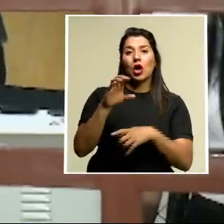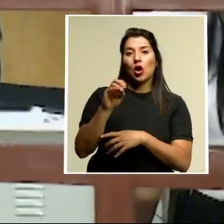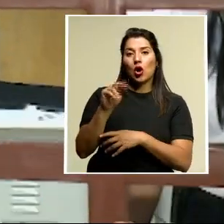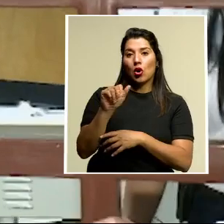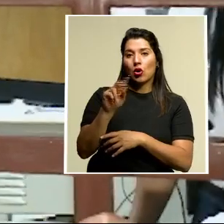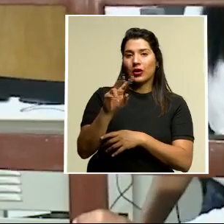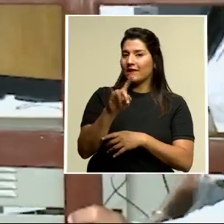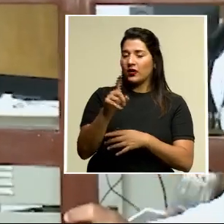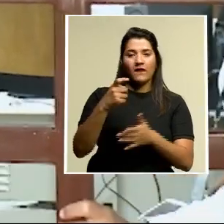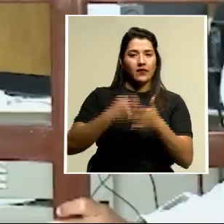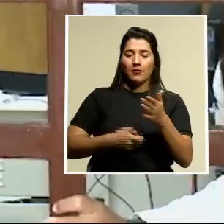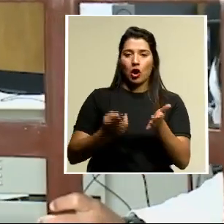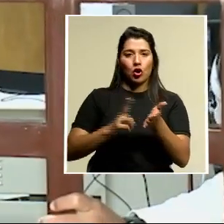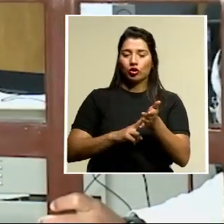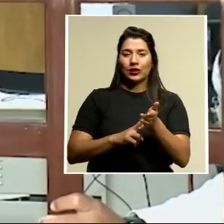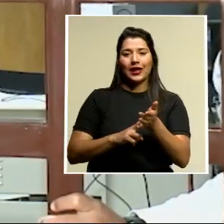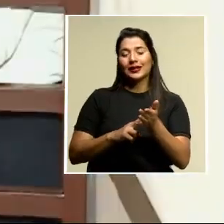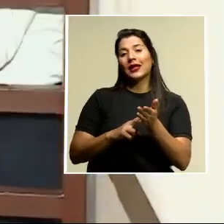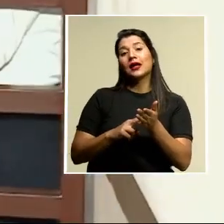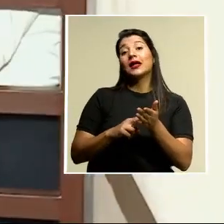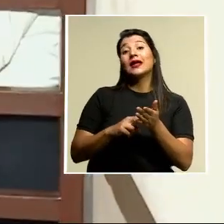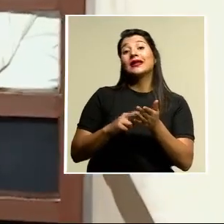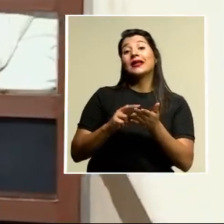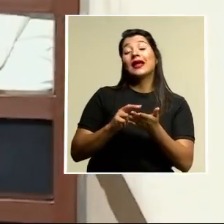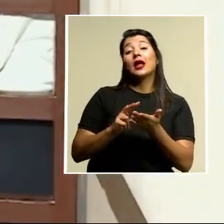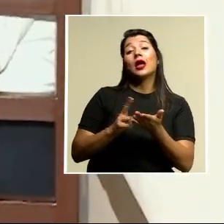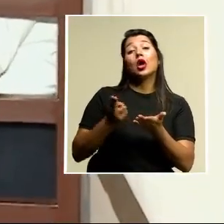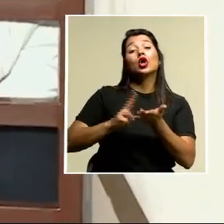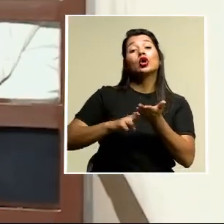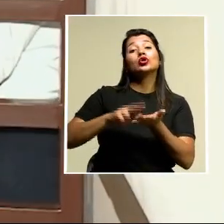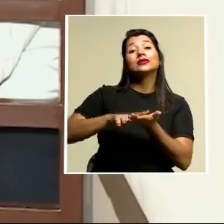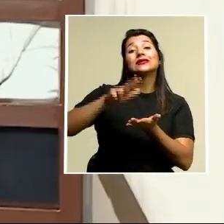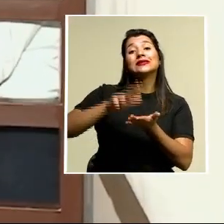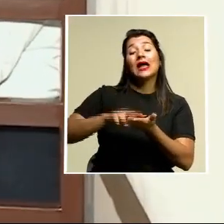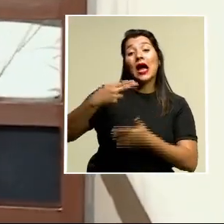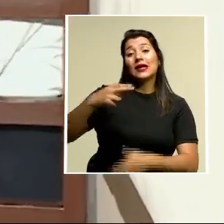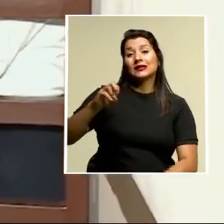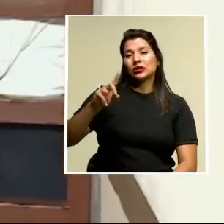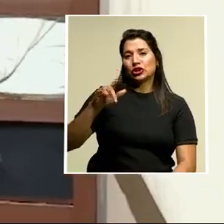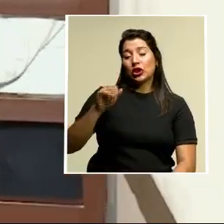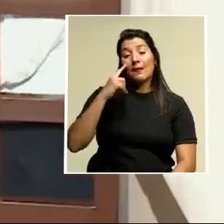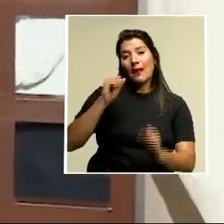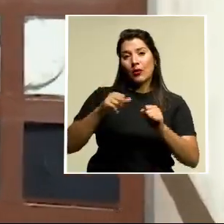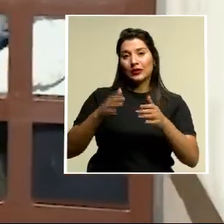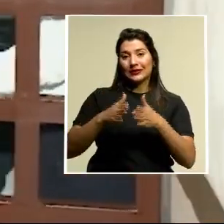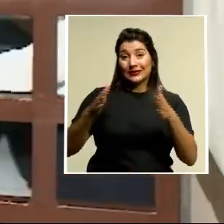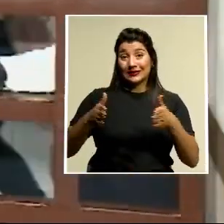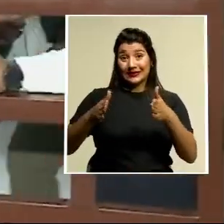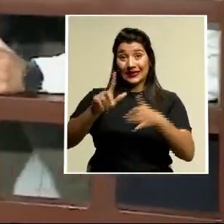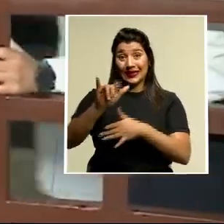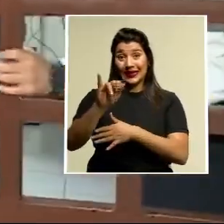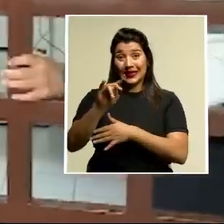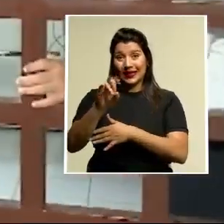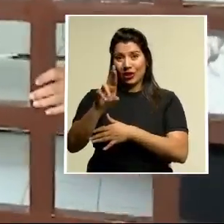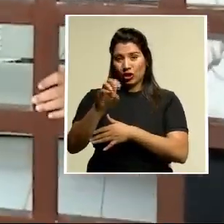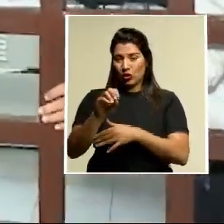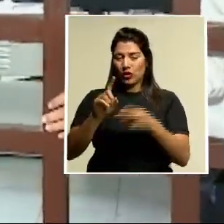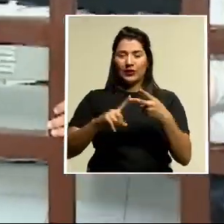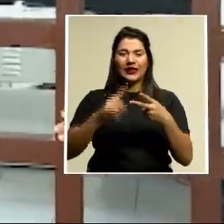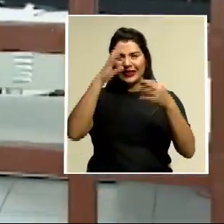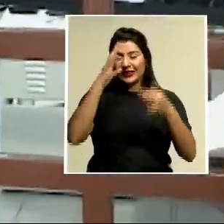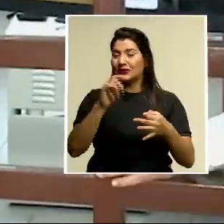a nuestro compañero Andrés Ortiz. Y precisamente continuando con temas judiciales, las indagatorias de al menos 30